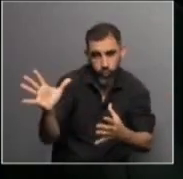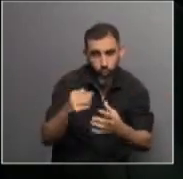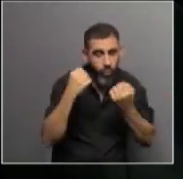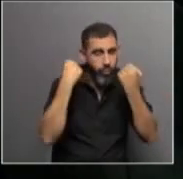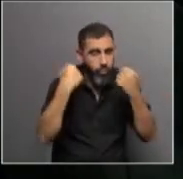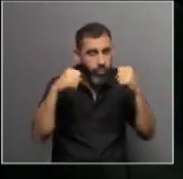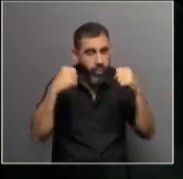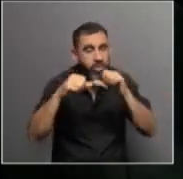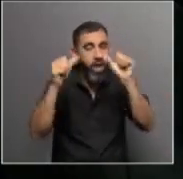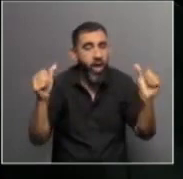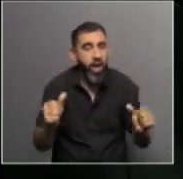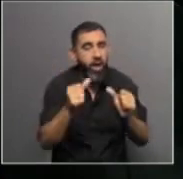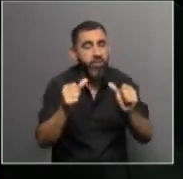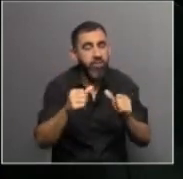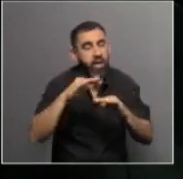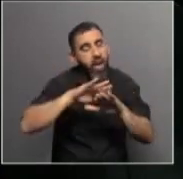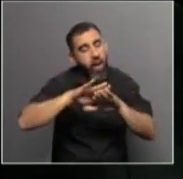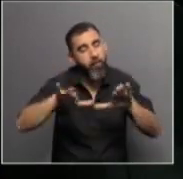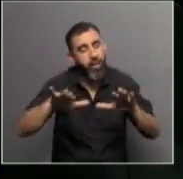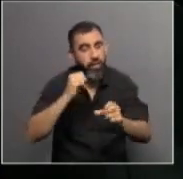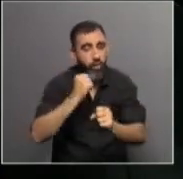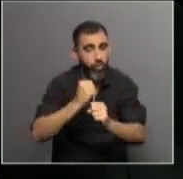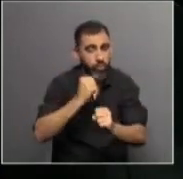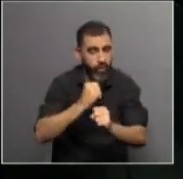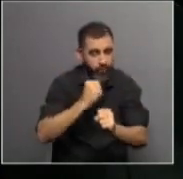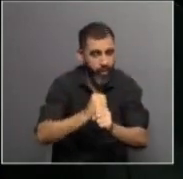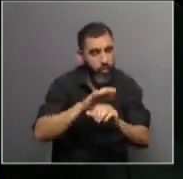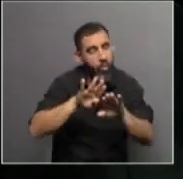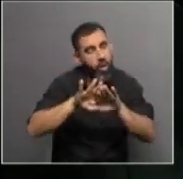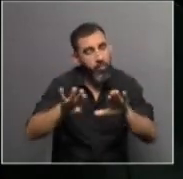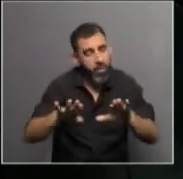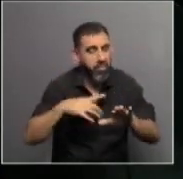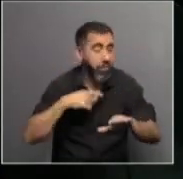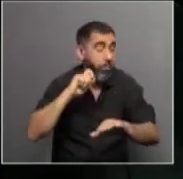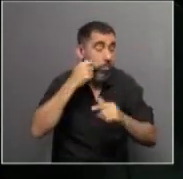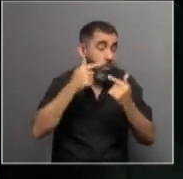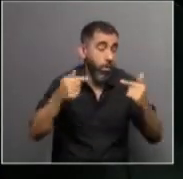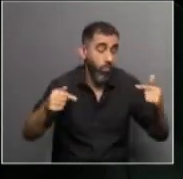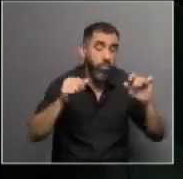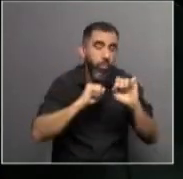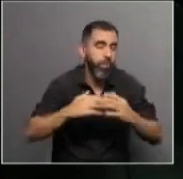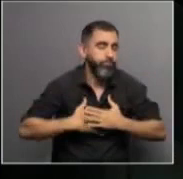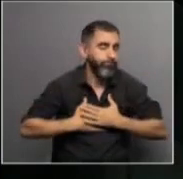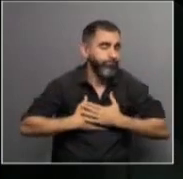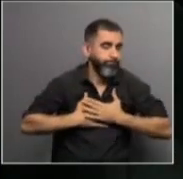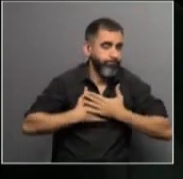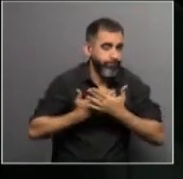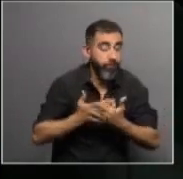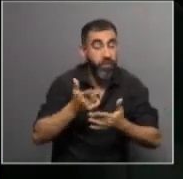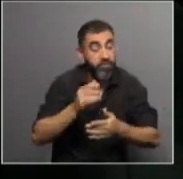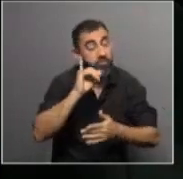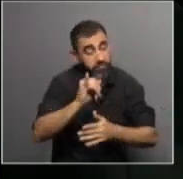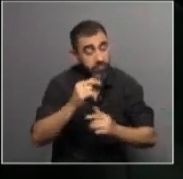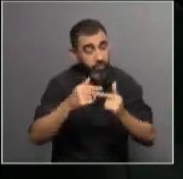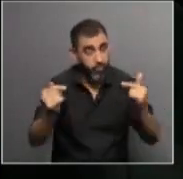se transforma más allá de una tarea, más allá de un hobby, en algo que puede ser apasionante? Bueno, eso pasa,